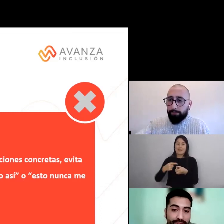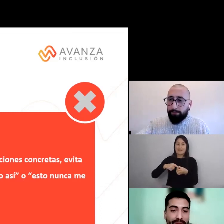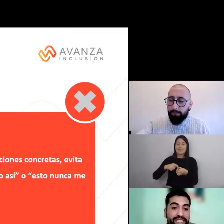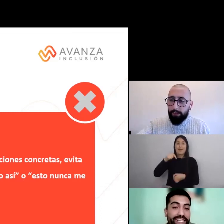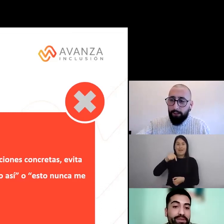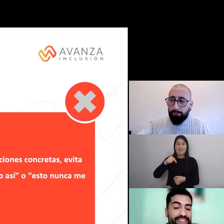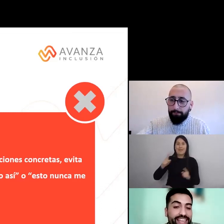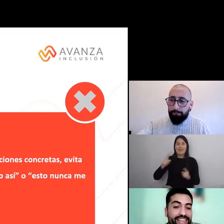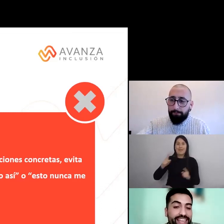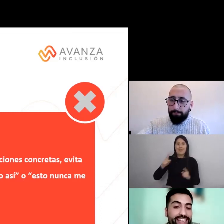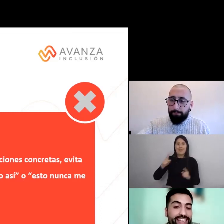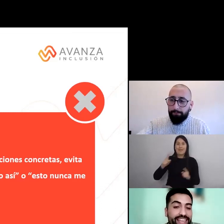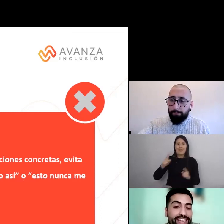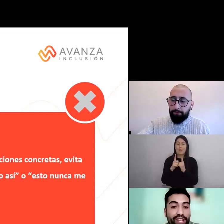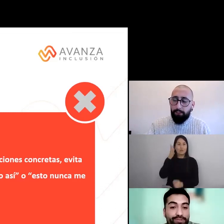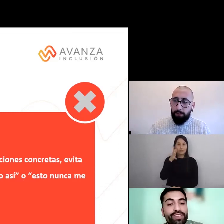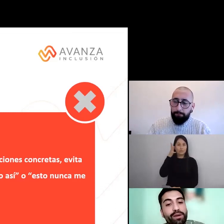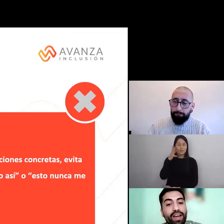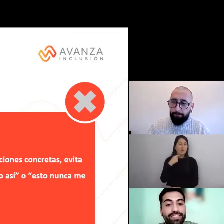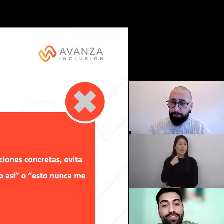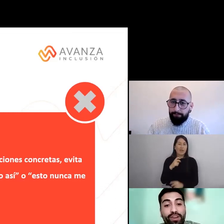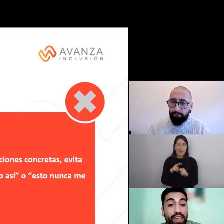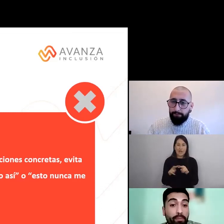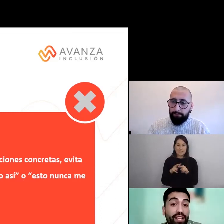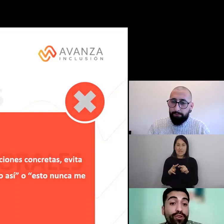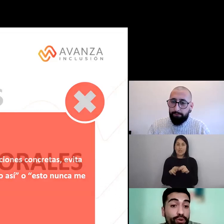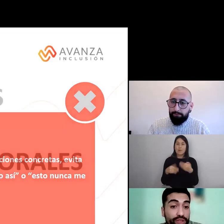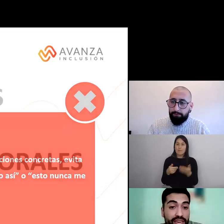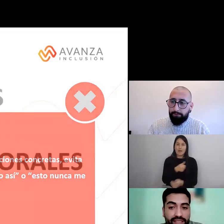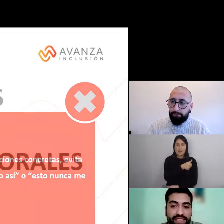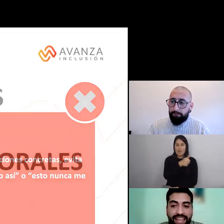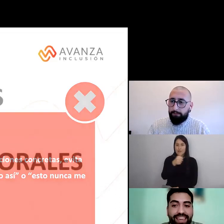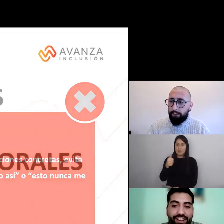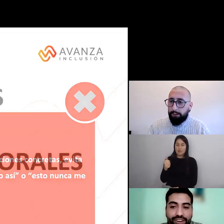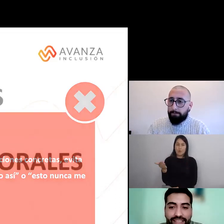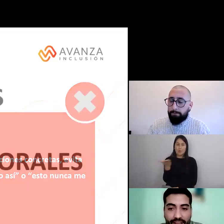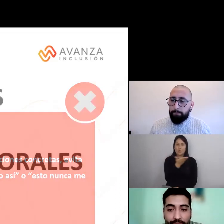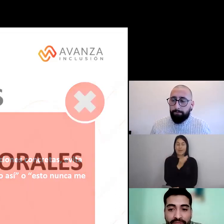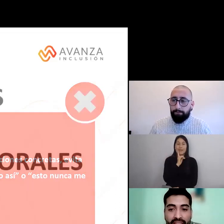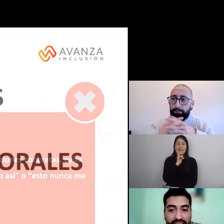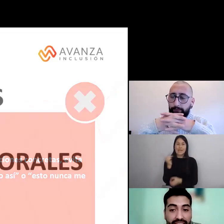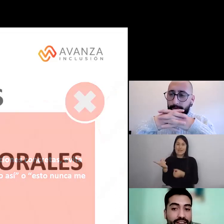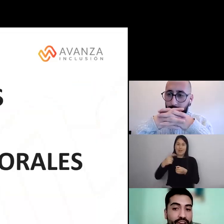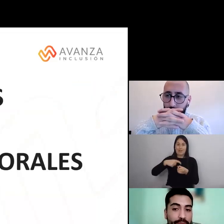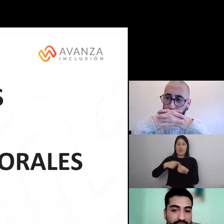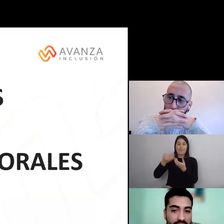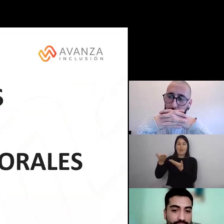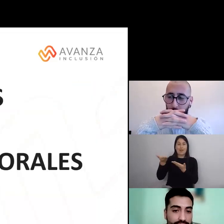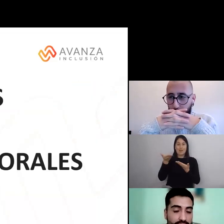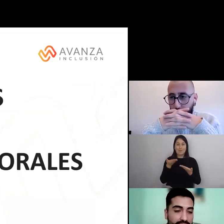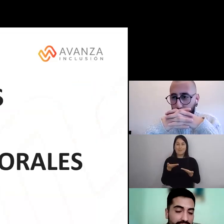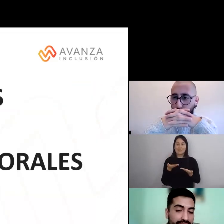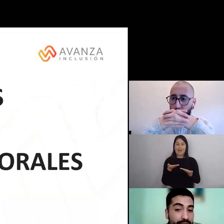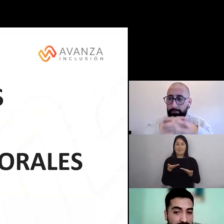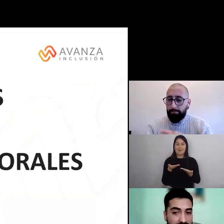encuentros. Básicamente, lo que nosotros estamos haciendo es para todos ustedes quienes están conectados y los